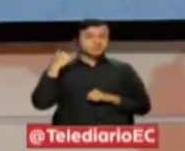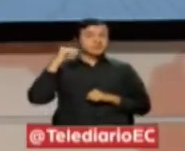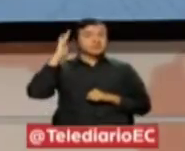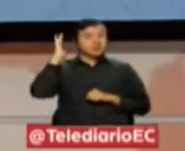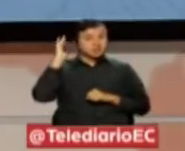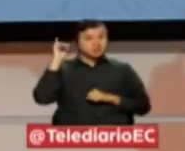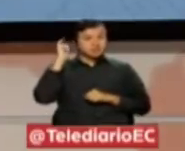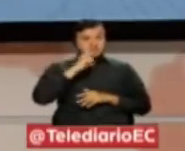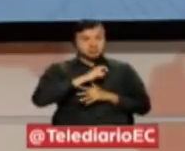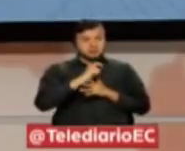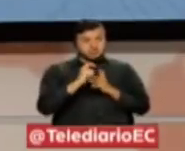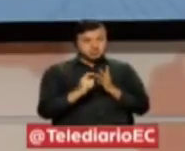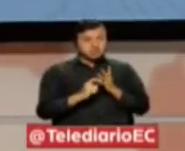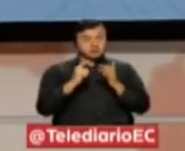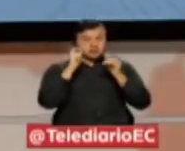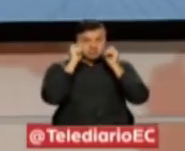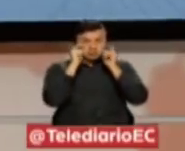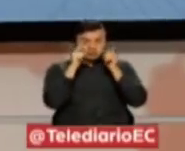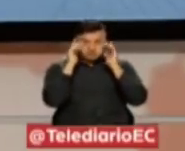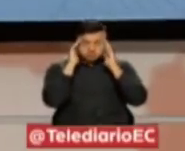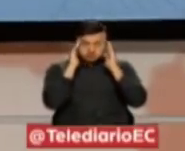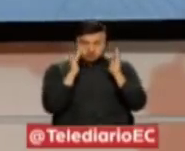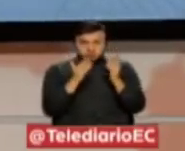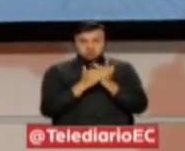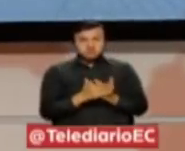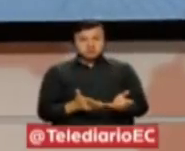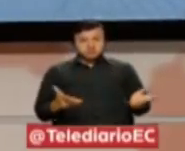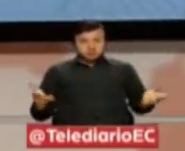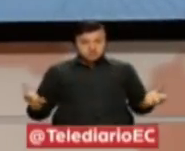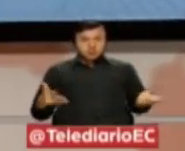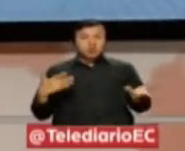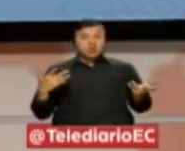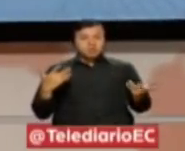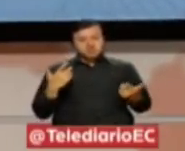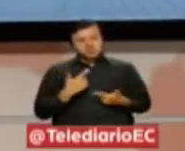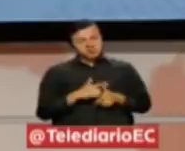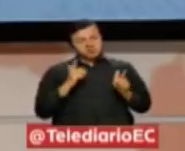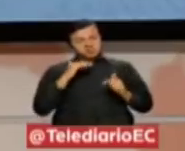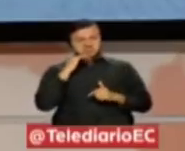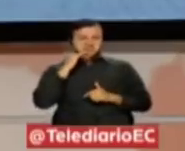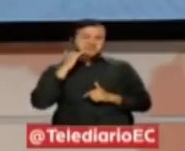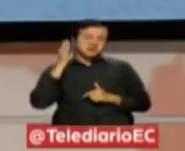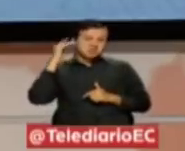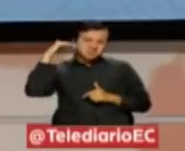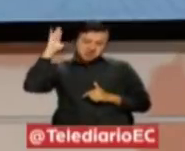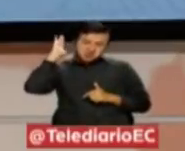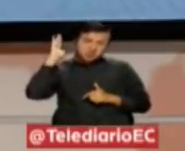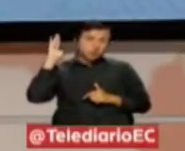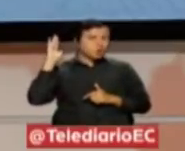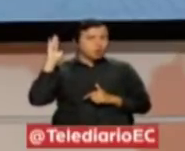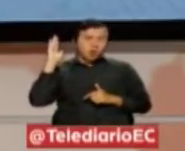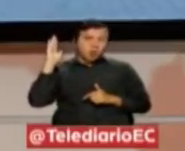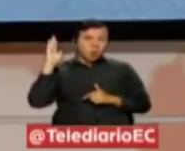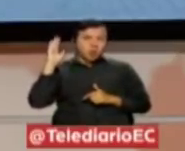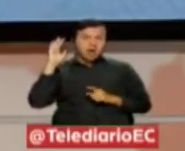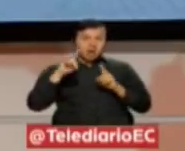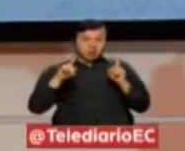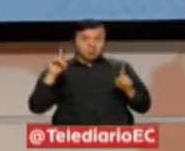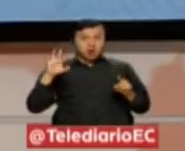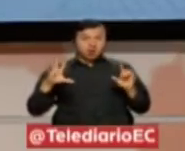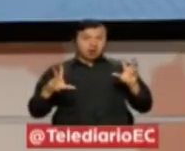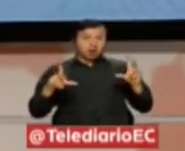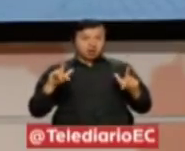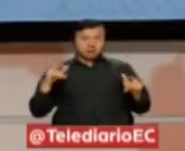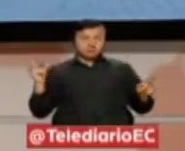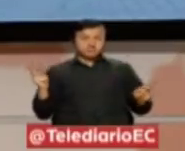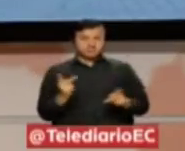al que hay que prestarle mucha atención, y que es el de la impunidad. O sea, no se puede solamente detectar que han habido actos de corrupción,